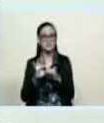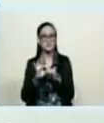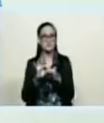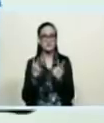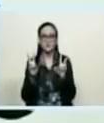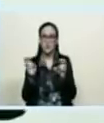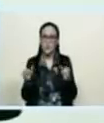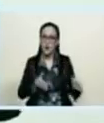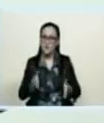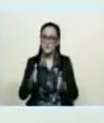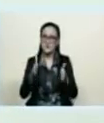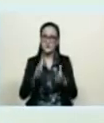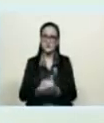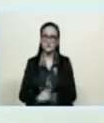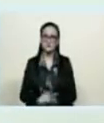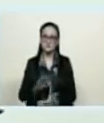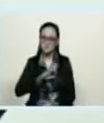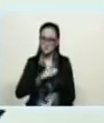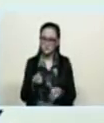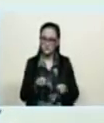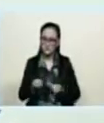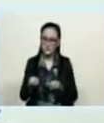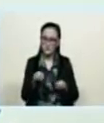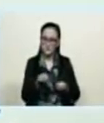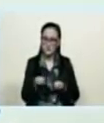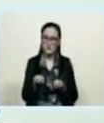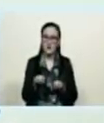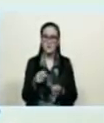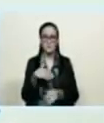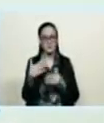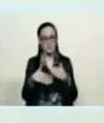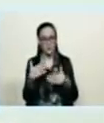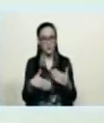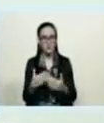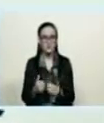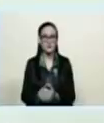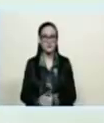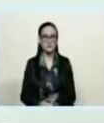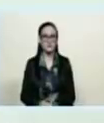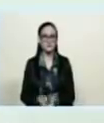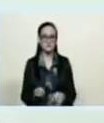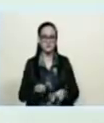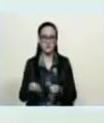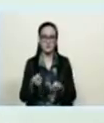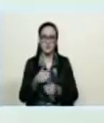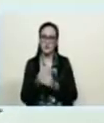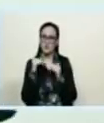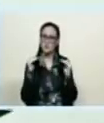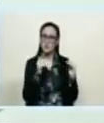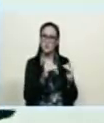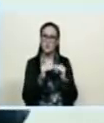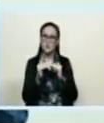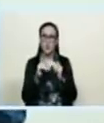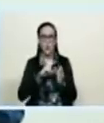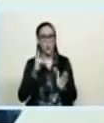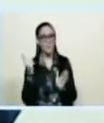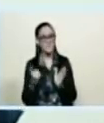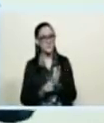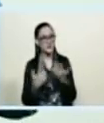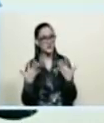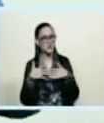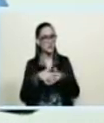abrir los nuevos caminos de la economía financiera, de la economía productiva, de la economía soberana, de la economía